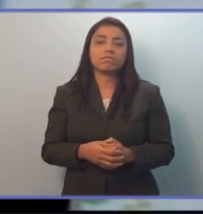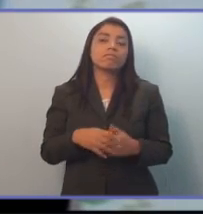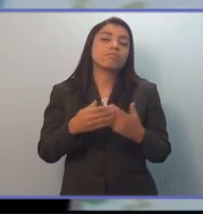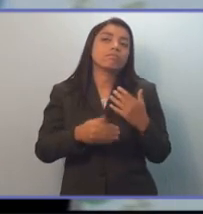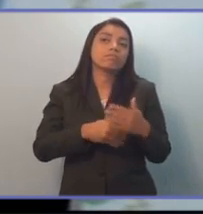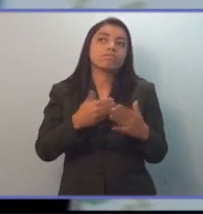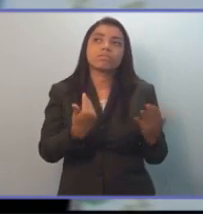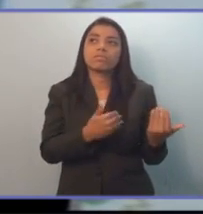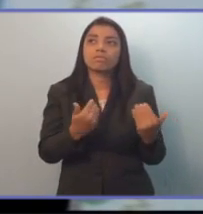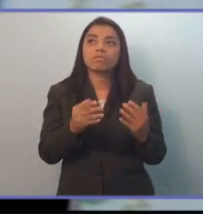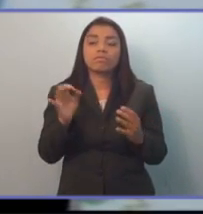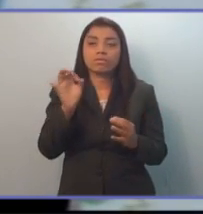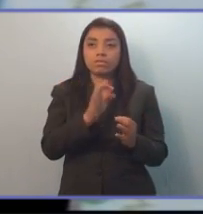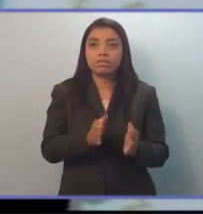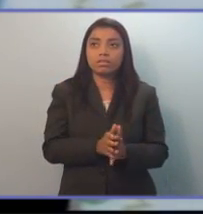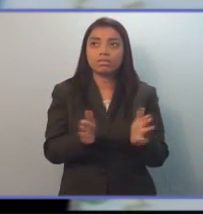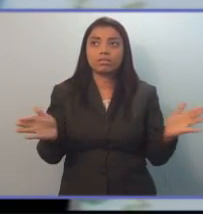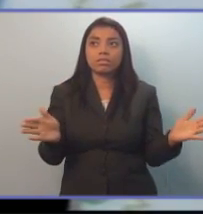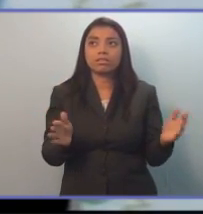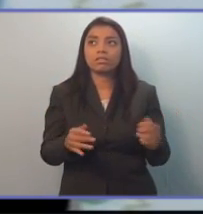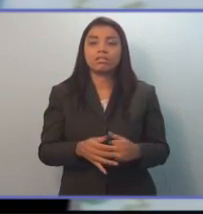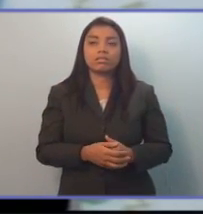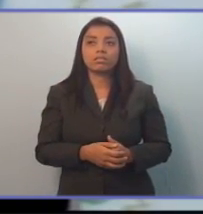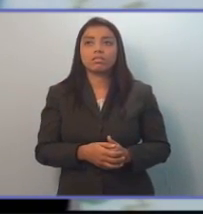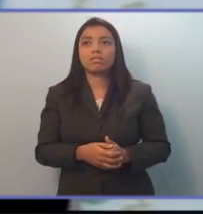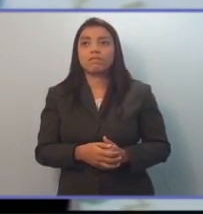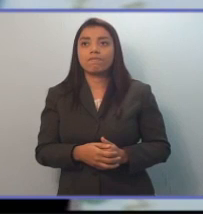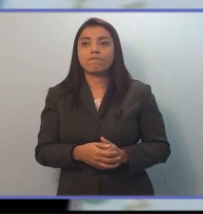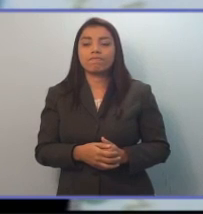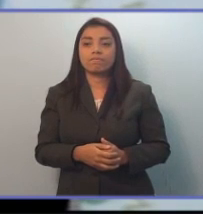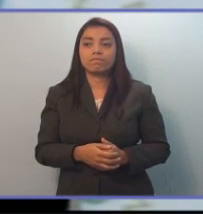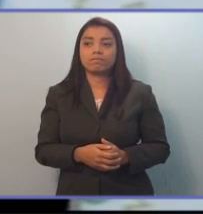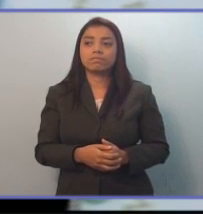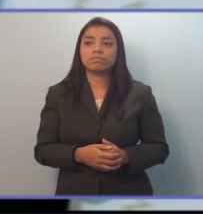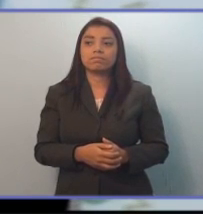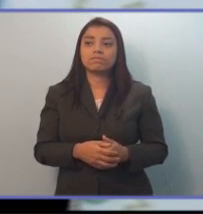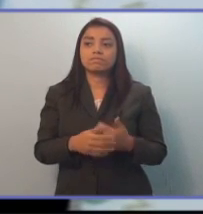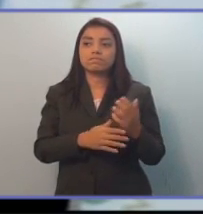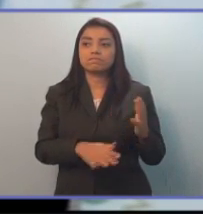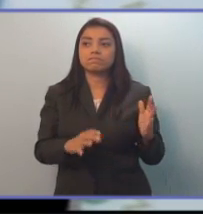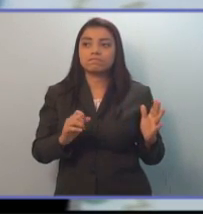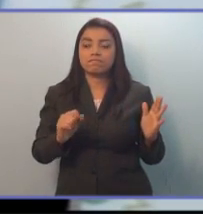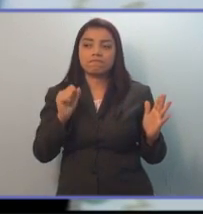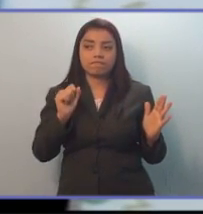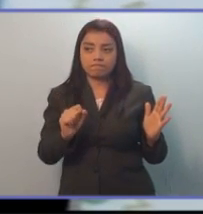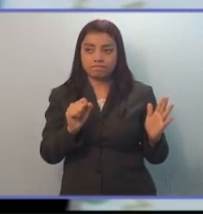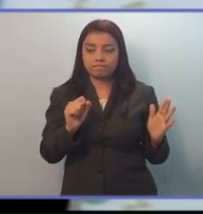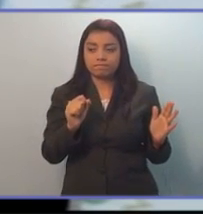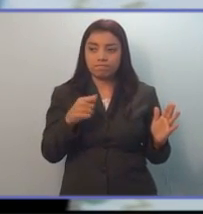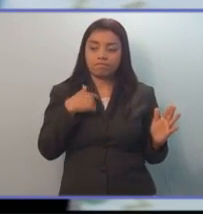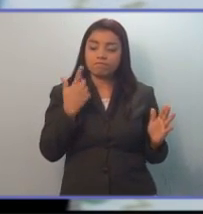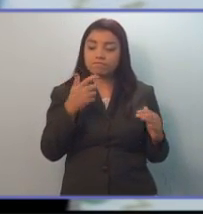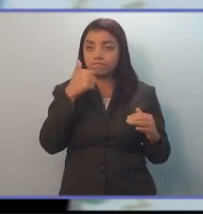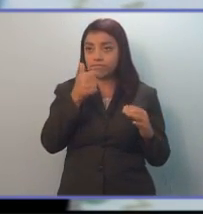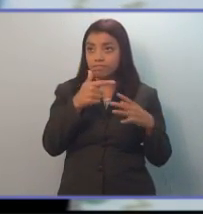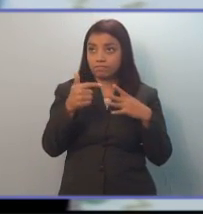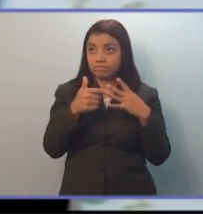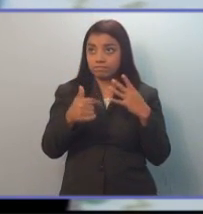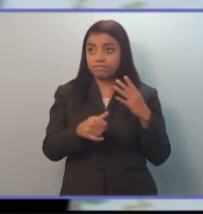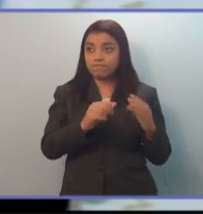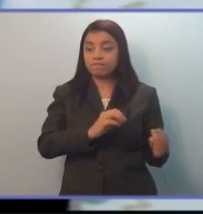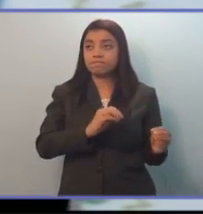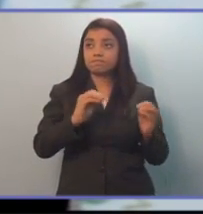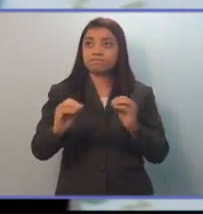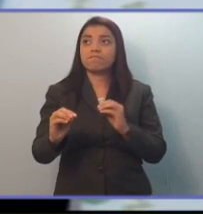desarrollar con mayor amplitud, o sea, siempre hay que aplicar supletoriamente otras leyes, o sea,